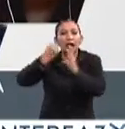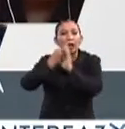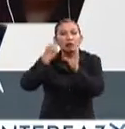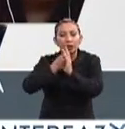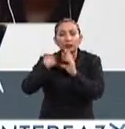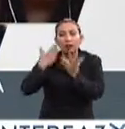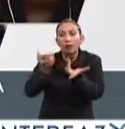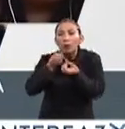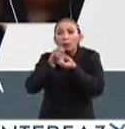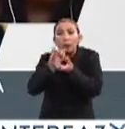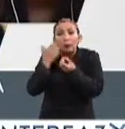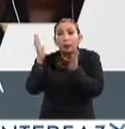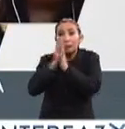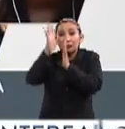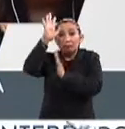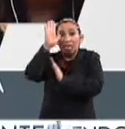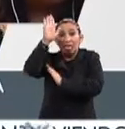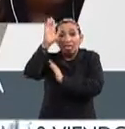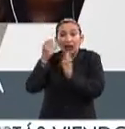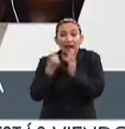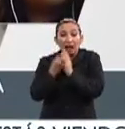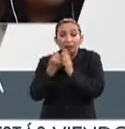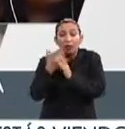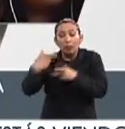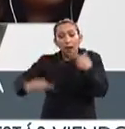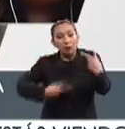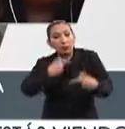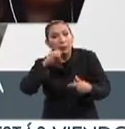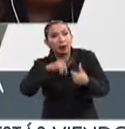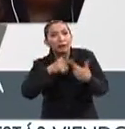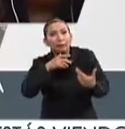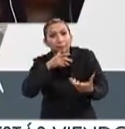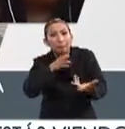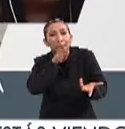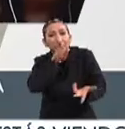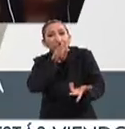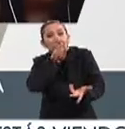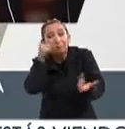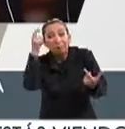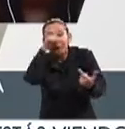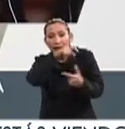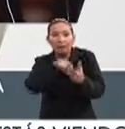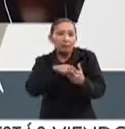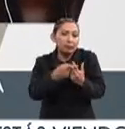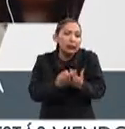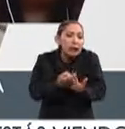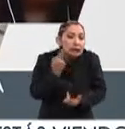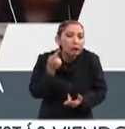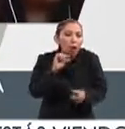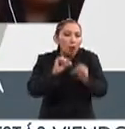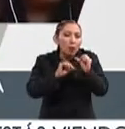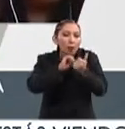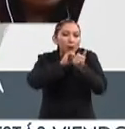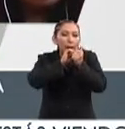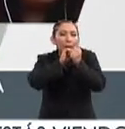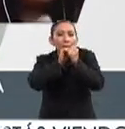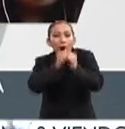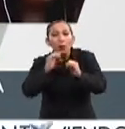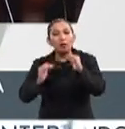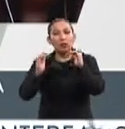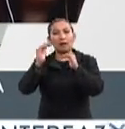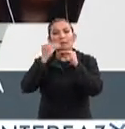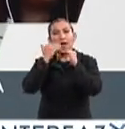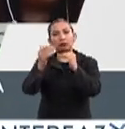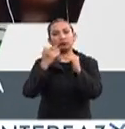poder darme a entender cuando participaba en clase o cuando los maestros me preguntaban. Entonces al principio sí fue como esa adaptación de llegar a un